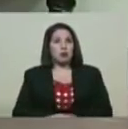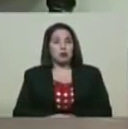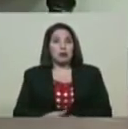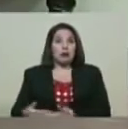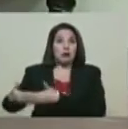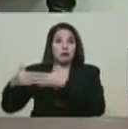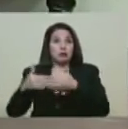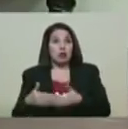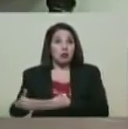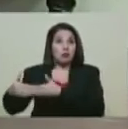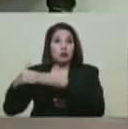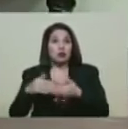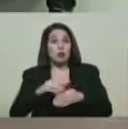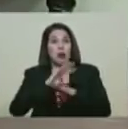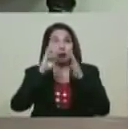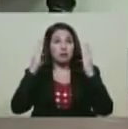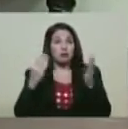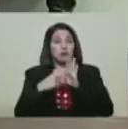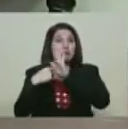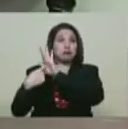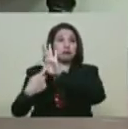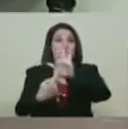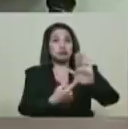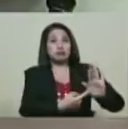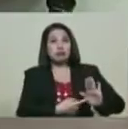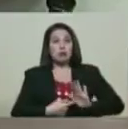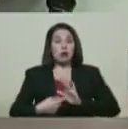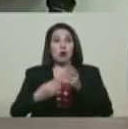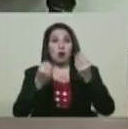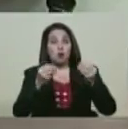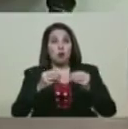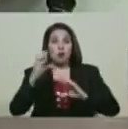Estados Unidos para el mundo, la guerra mundial comunicacional